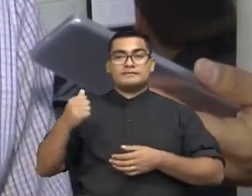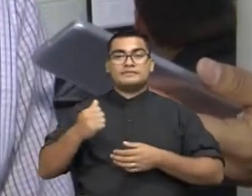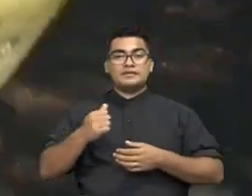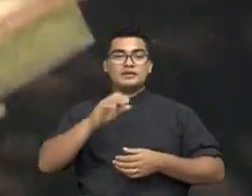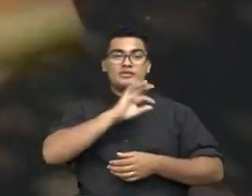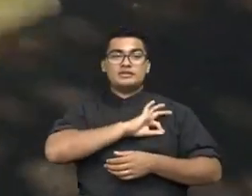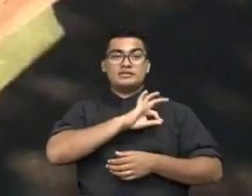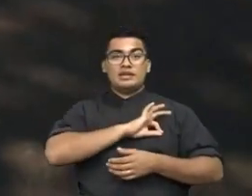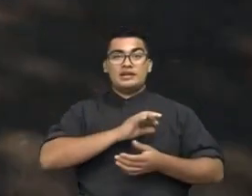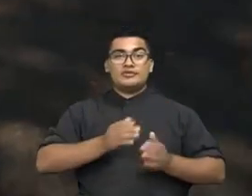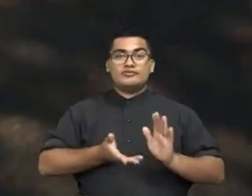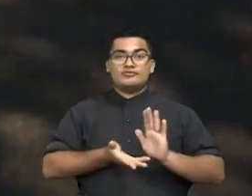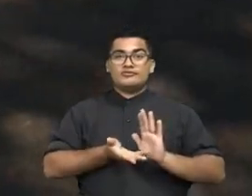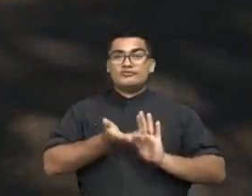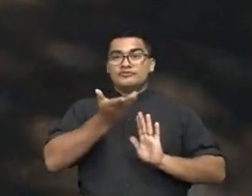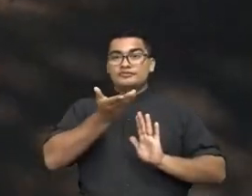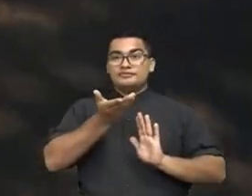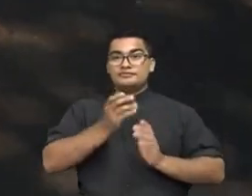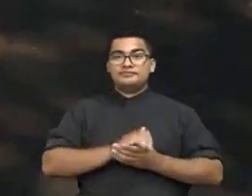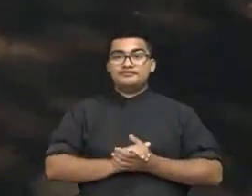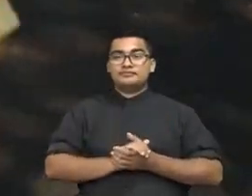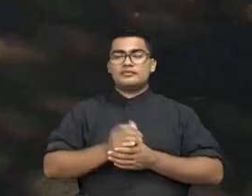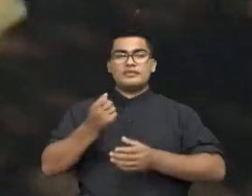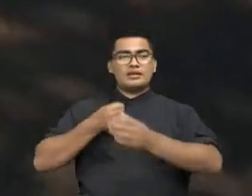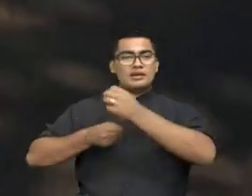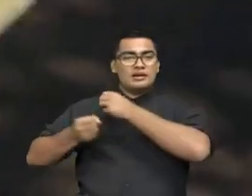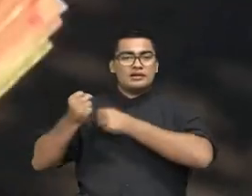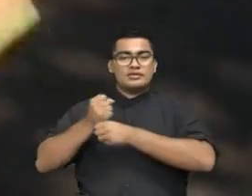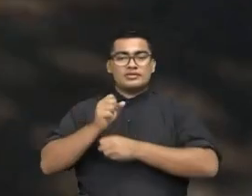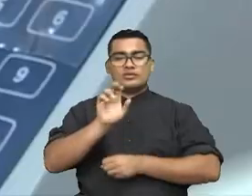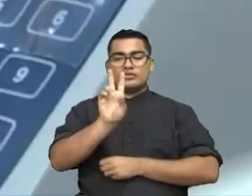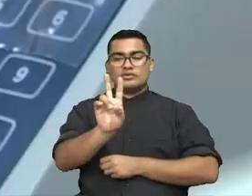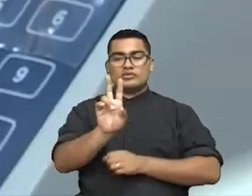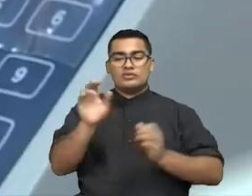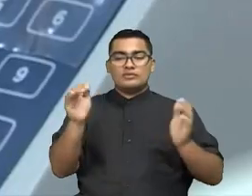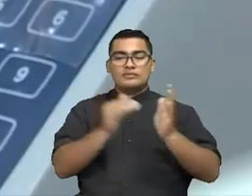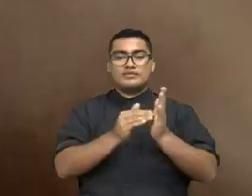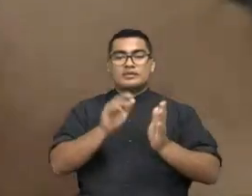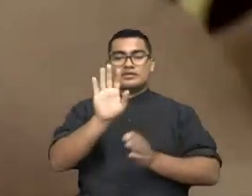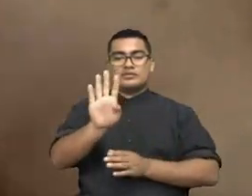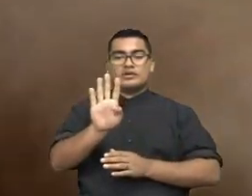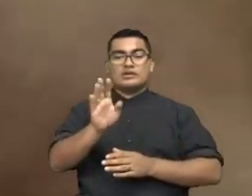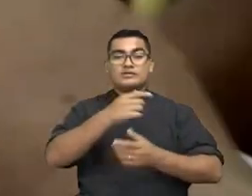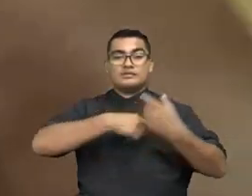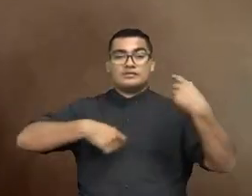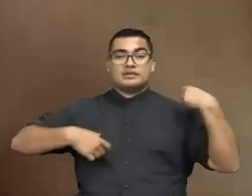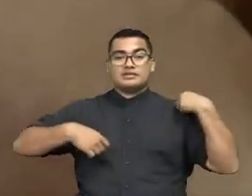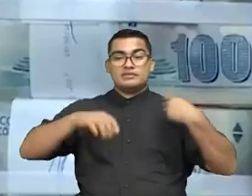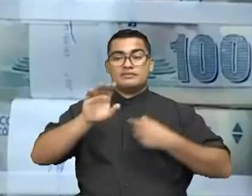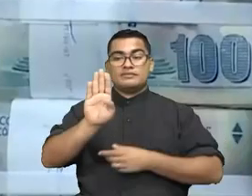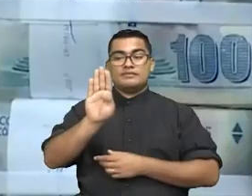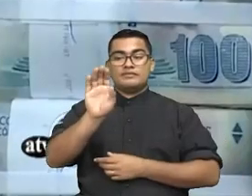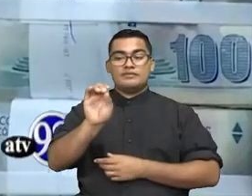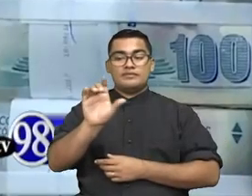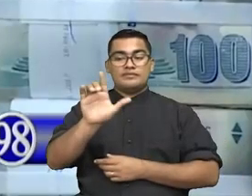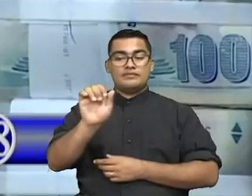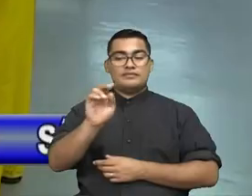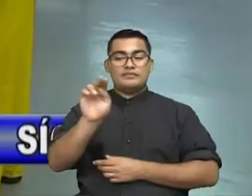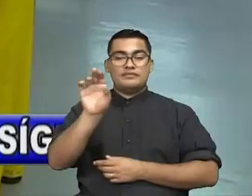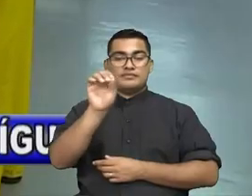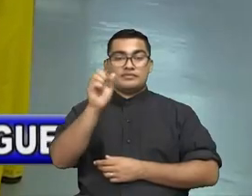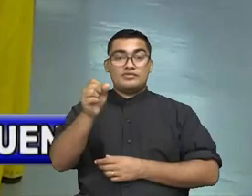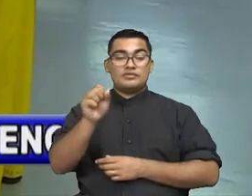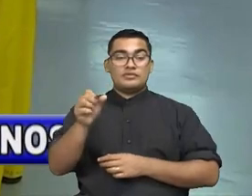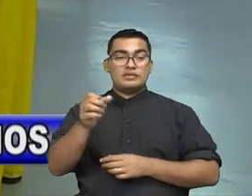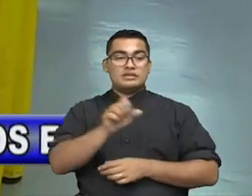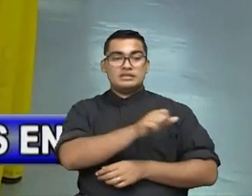salario. En el año 2004, bajo la administración del presidente Enrique Bolaños, la tasa de deslizamiento sufrió un cambio al